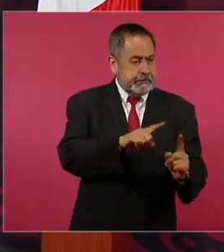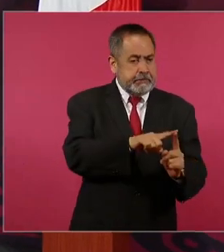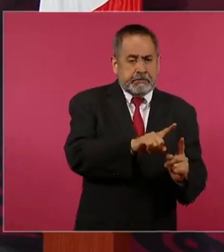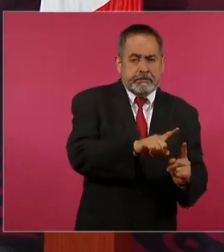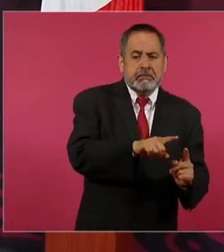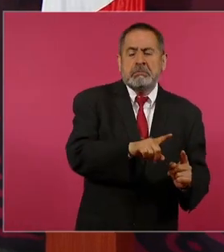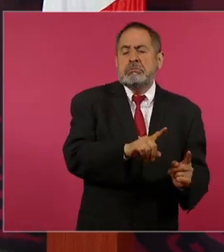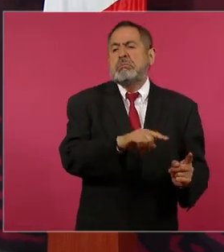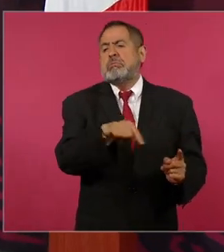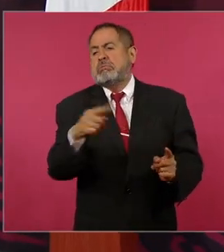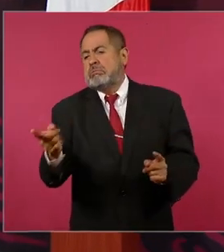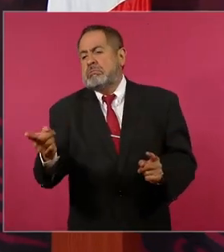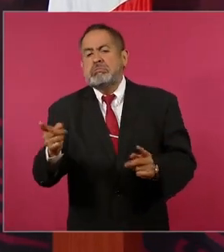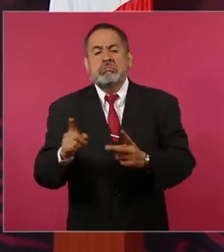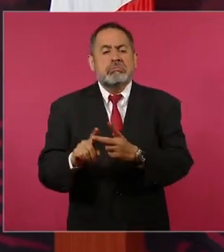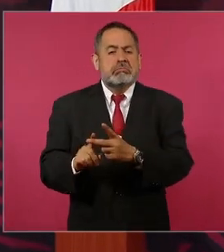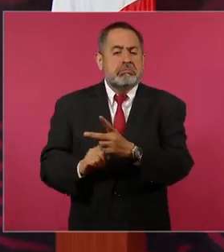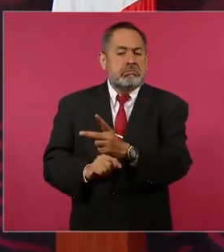de un